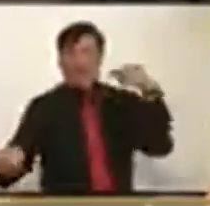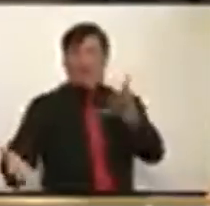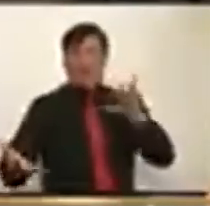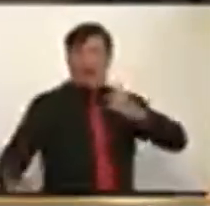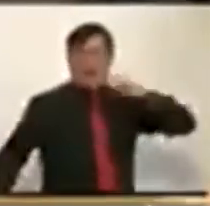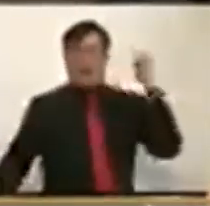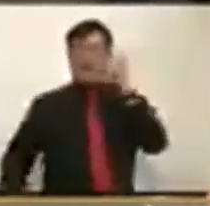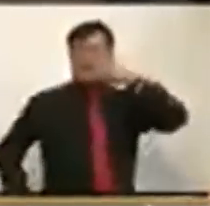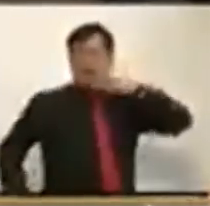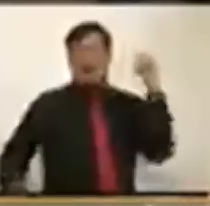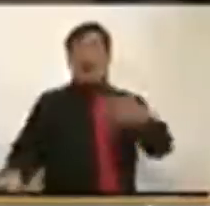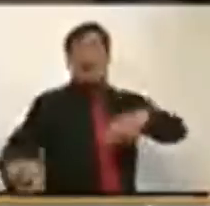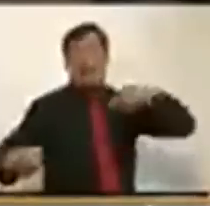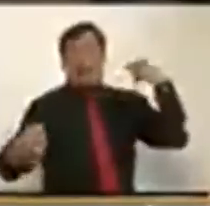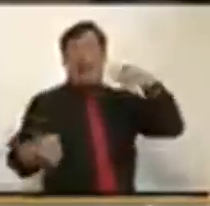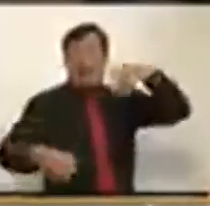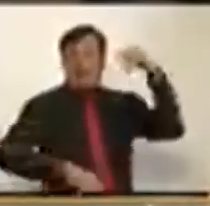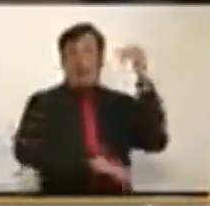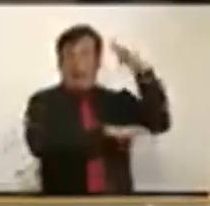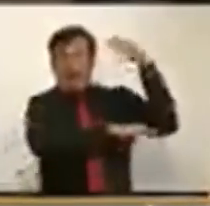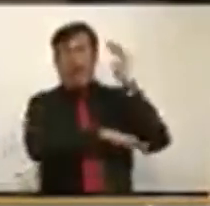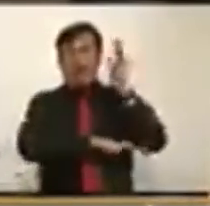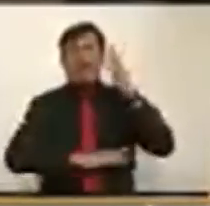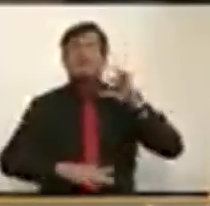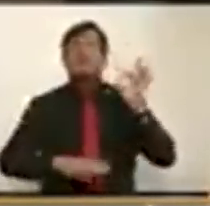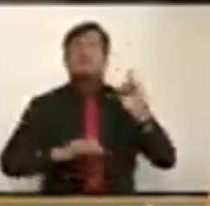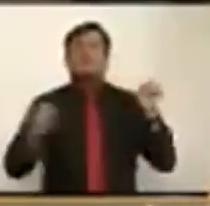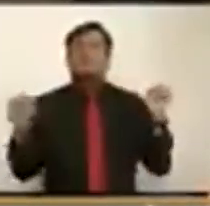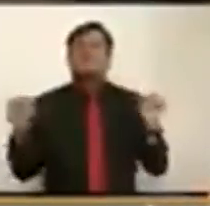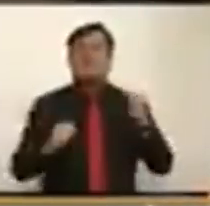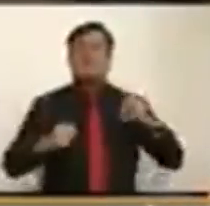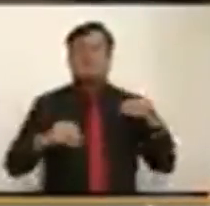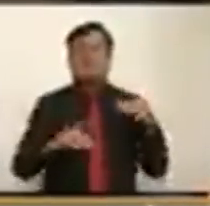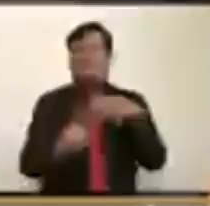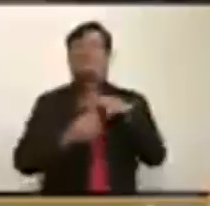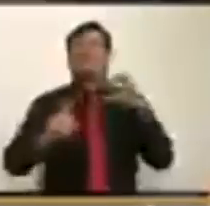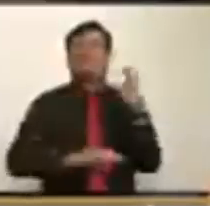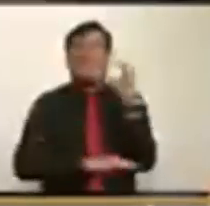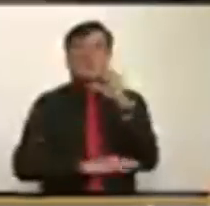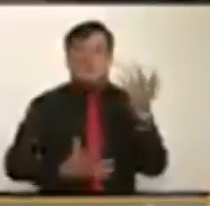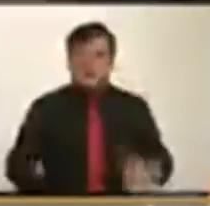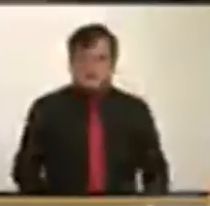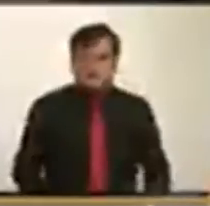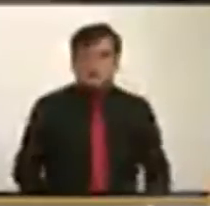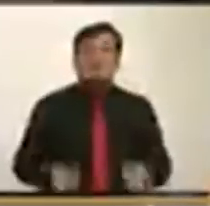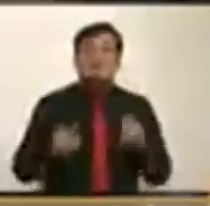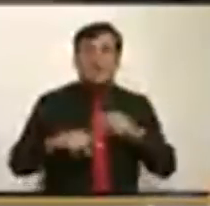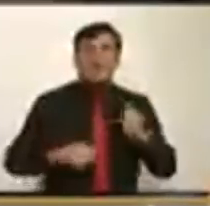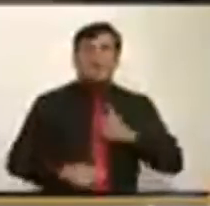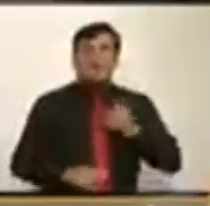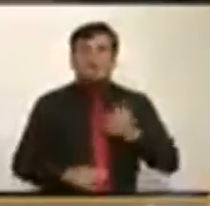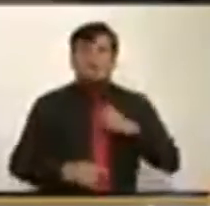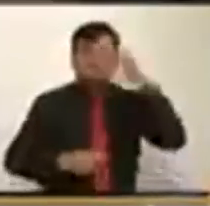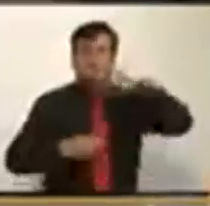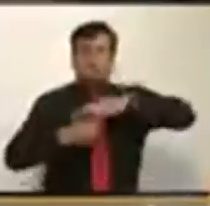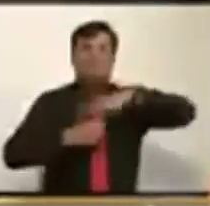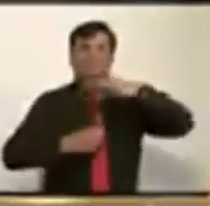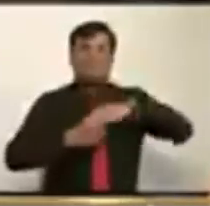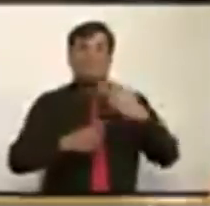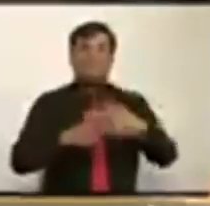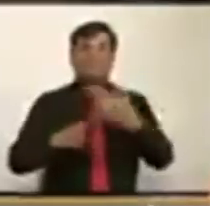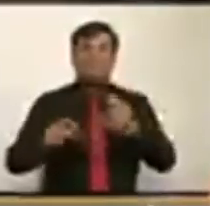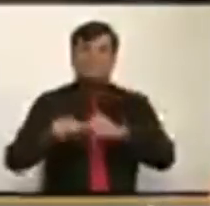odio que genera el miedo en Colombia, y sobre la base del miedo, las conquistas electorales de las